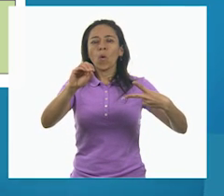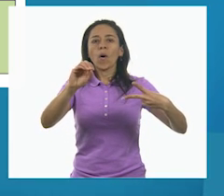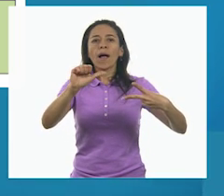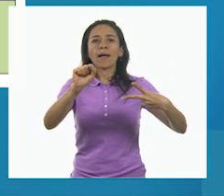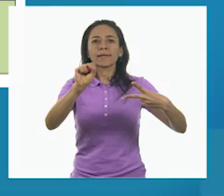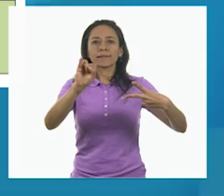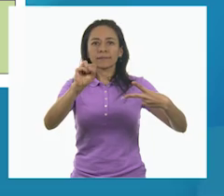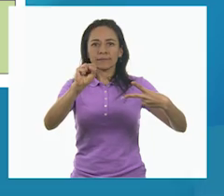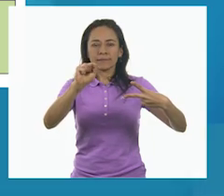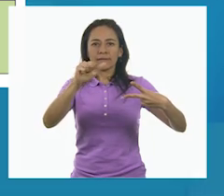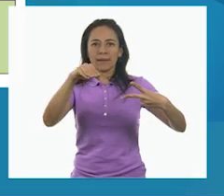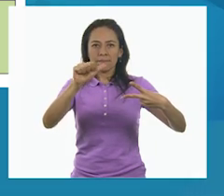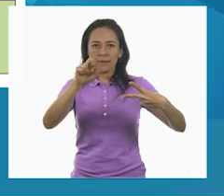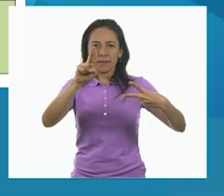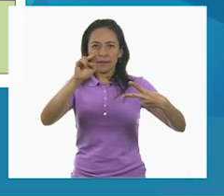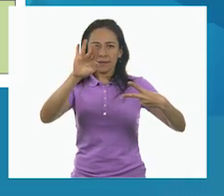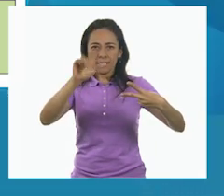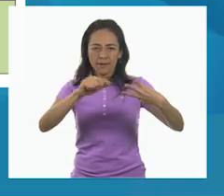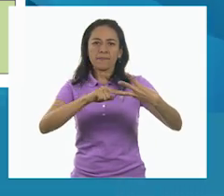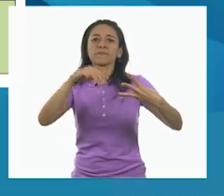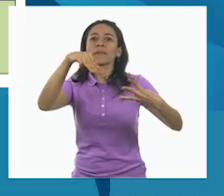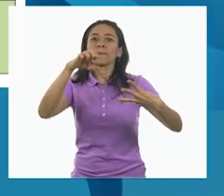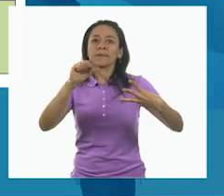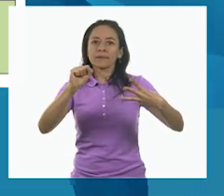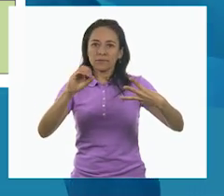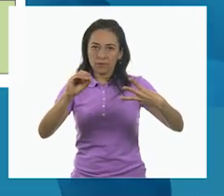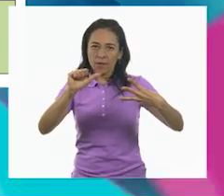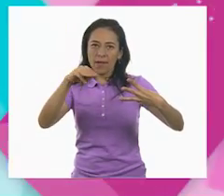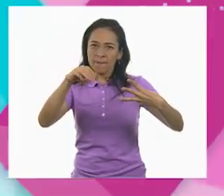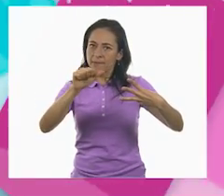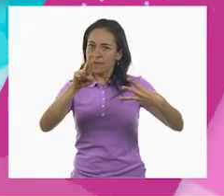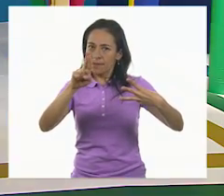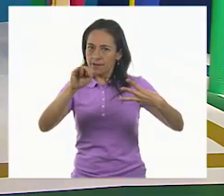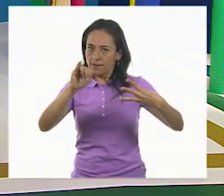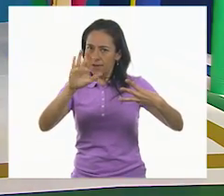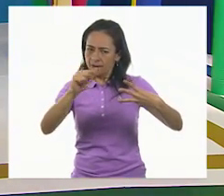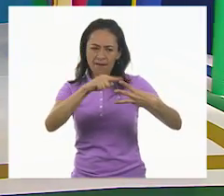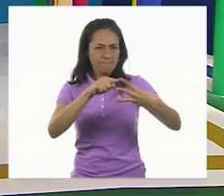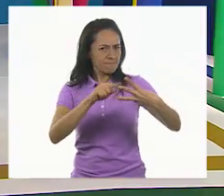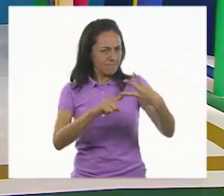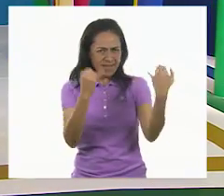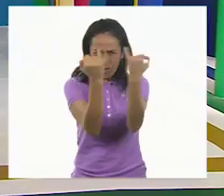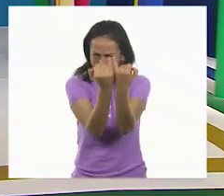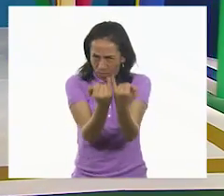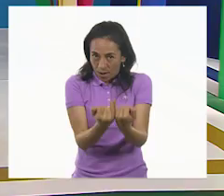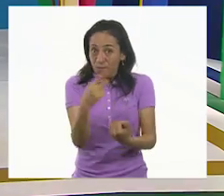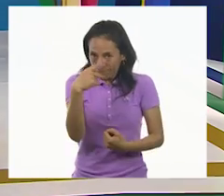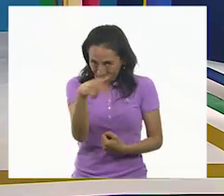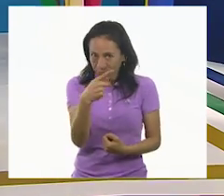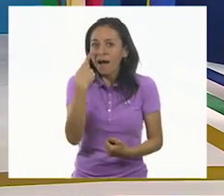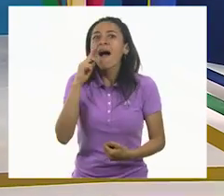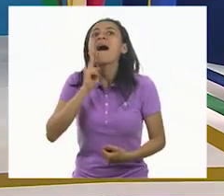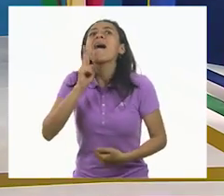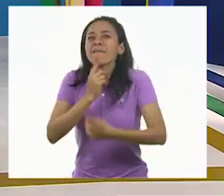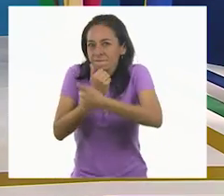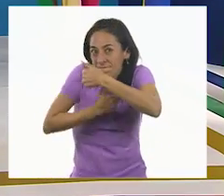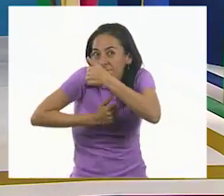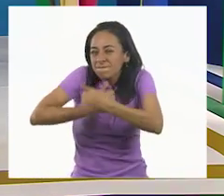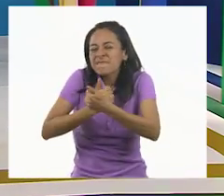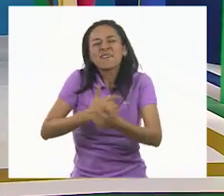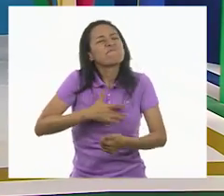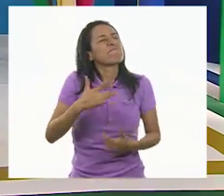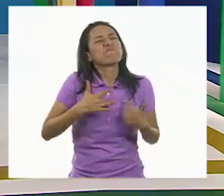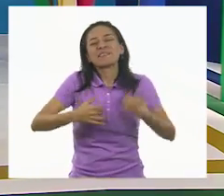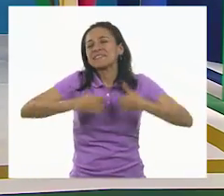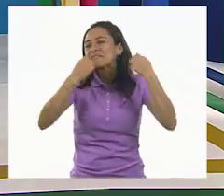con Mesoamérica. Este va a ser el reto, seguramente lo van a hacer con mucha